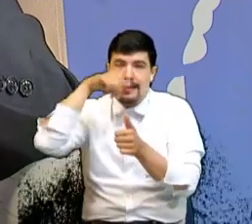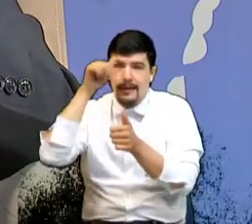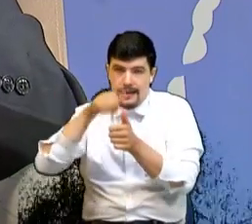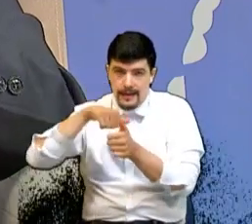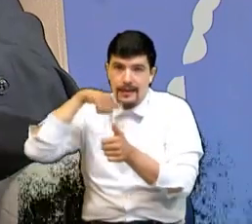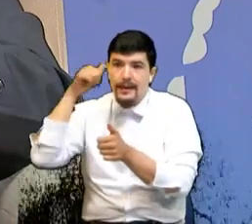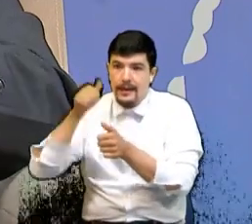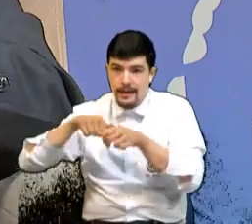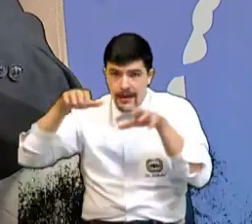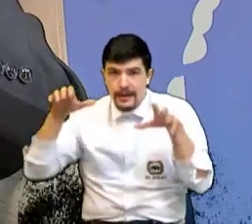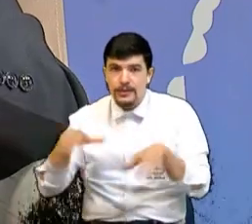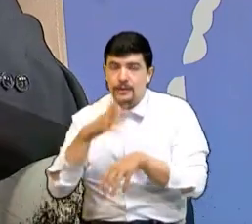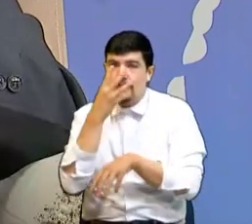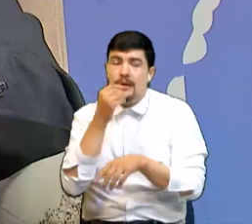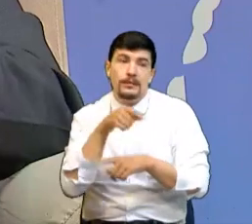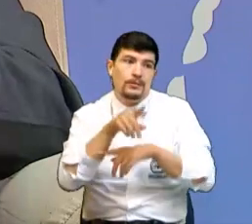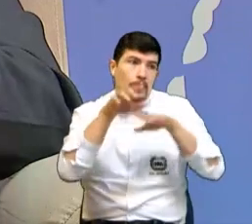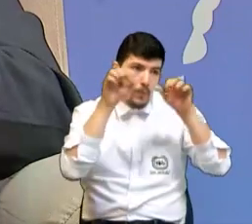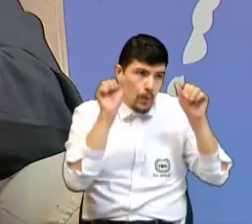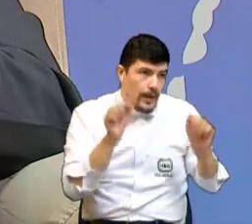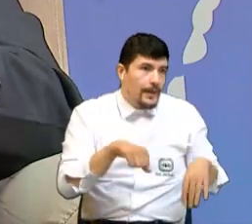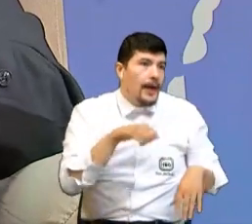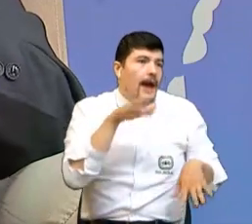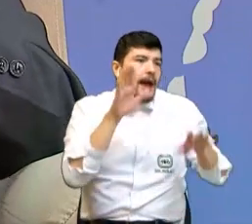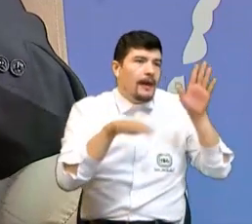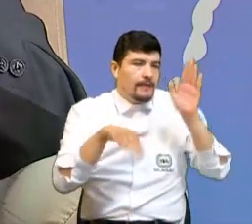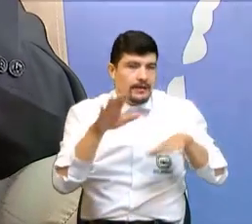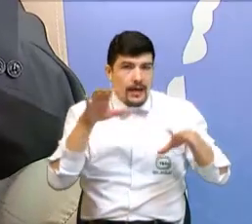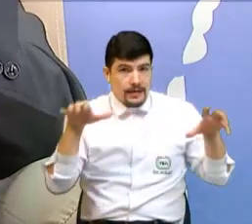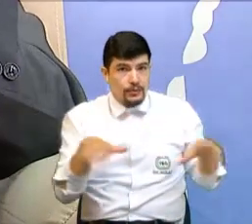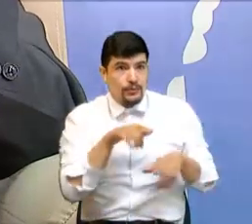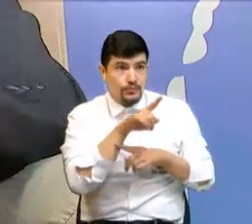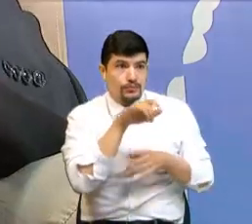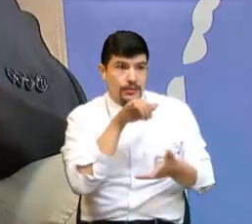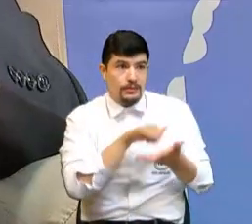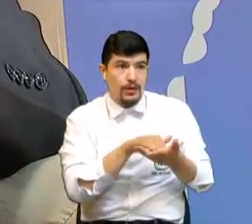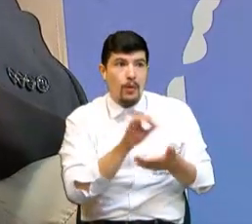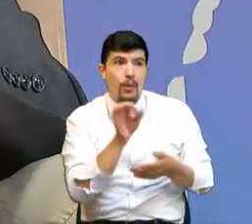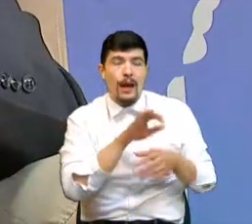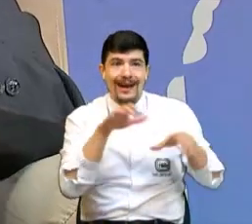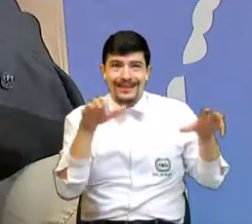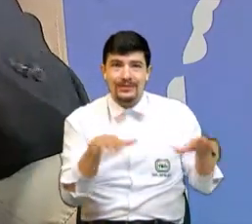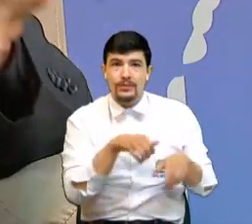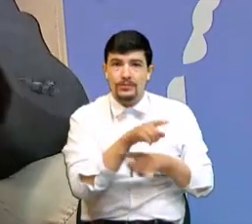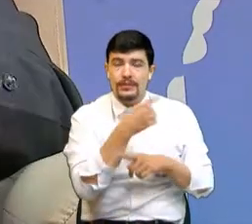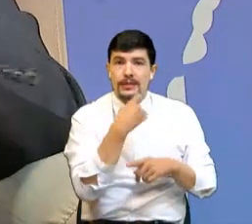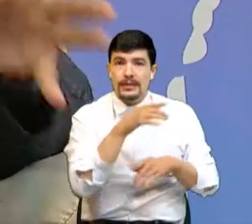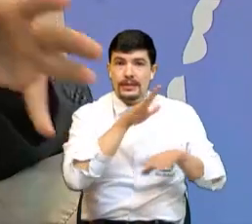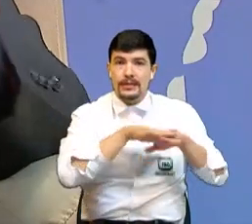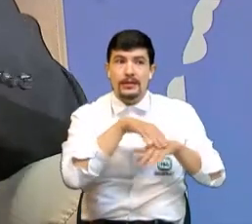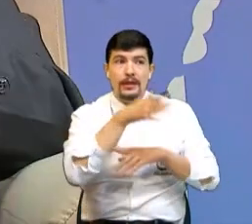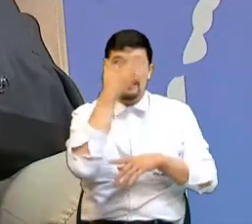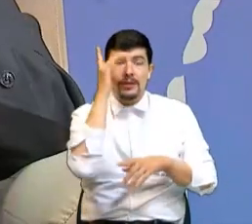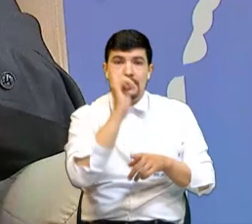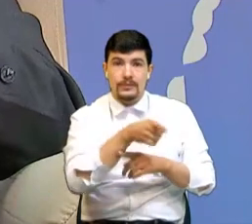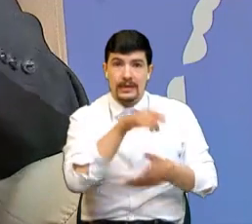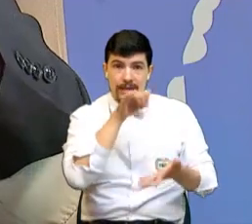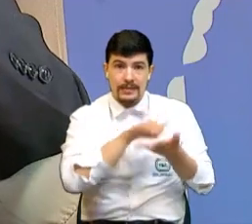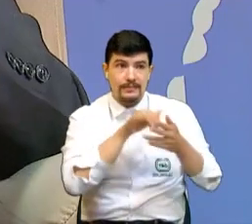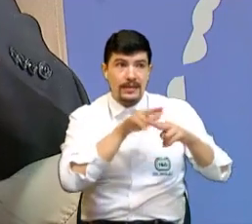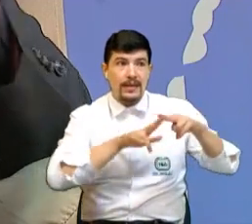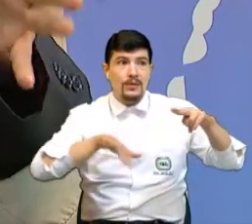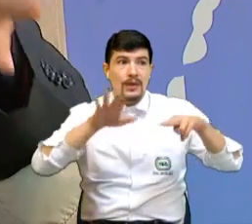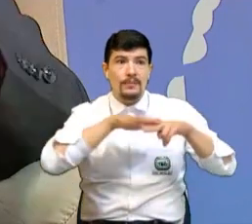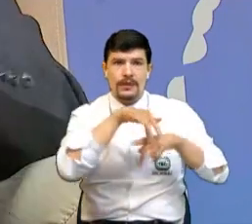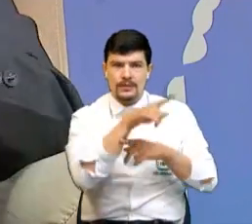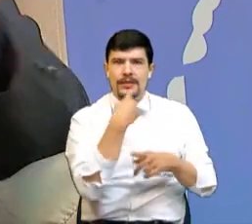para cada delito. Entonces pueden haber delitos o hechos, llamémoslo, porque son de la misma naturaleza. Él